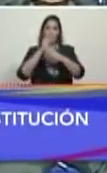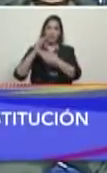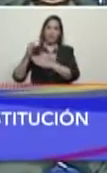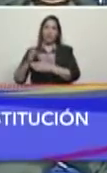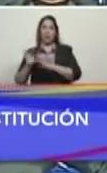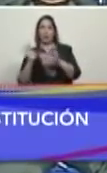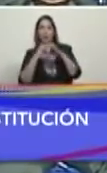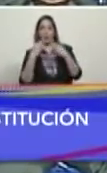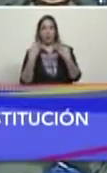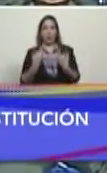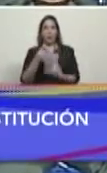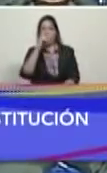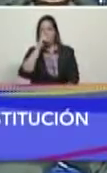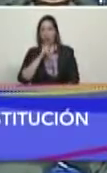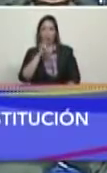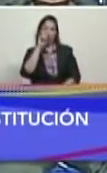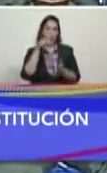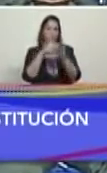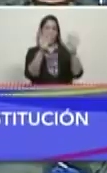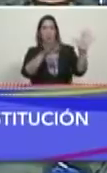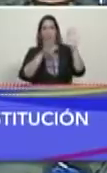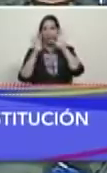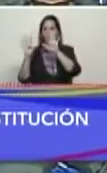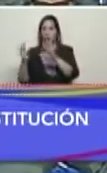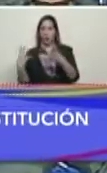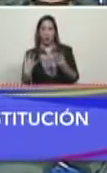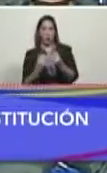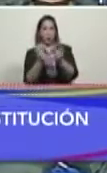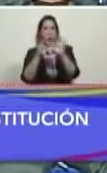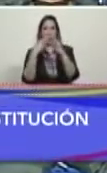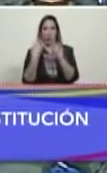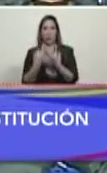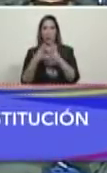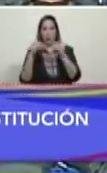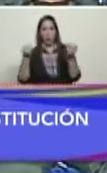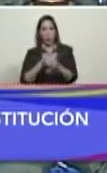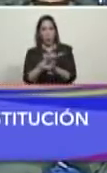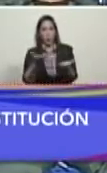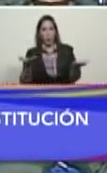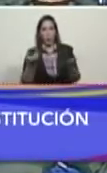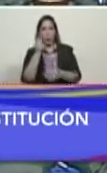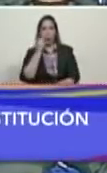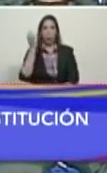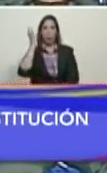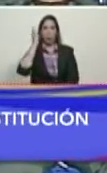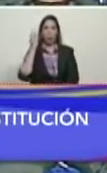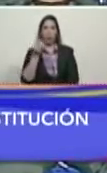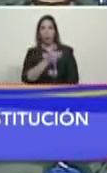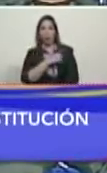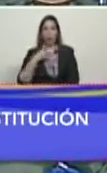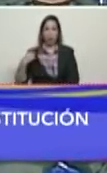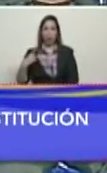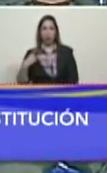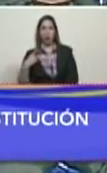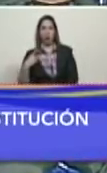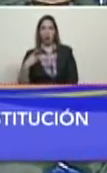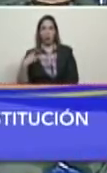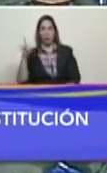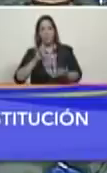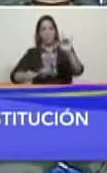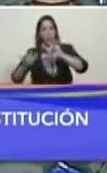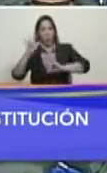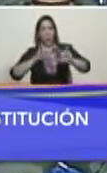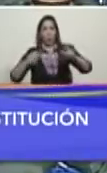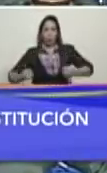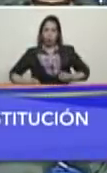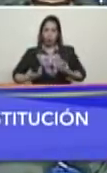recibir el año 2019 junto a su familia. A todos y a todas les deseo con mucho amor